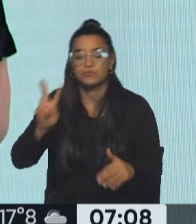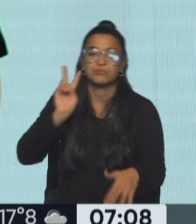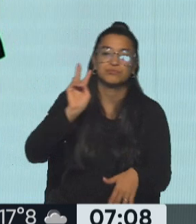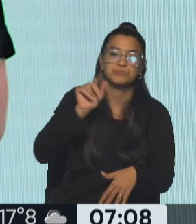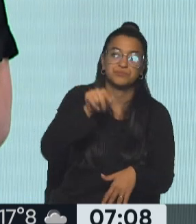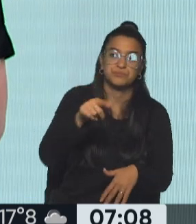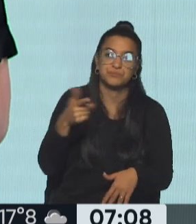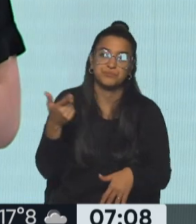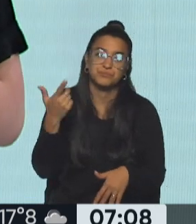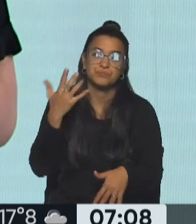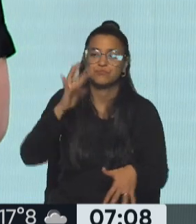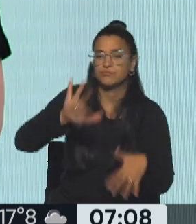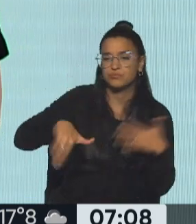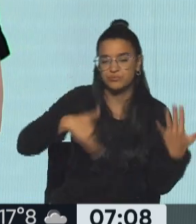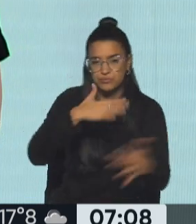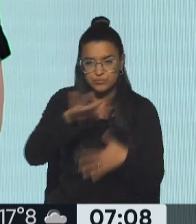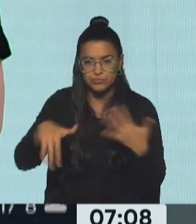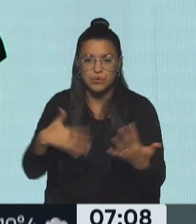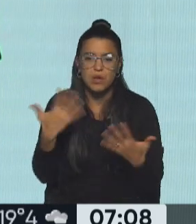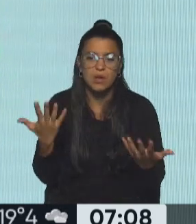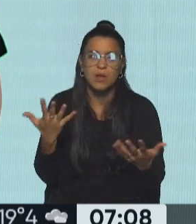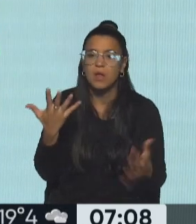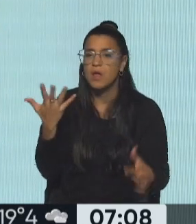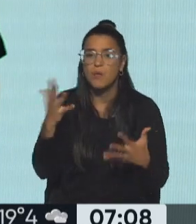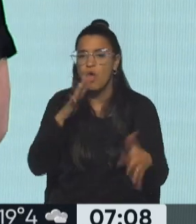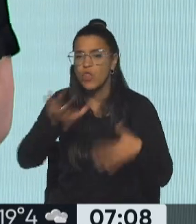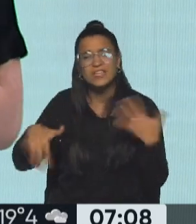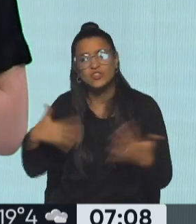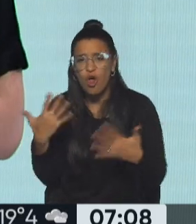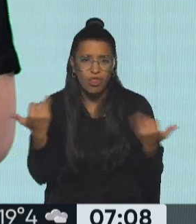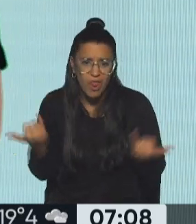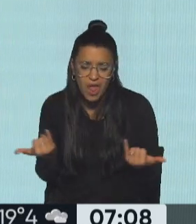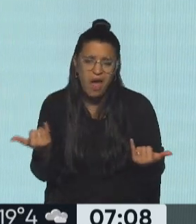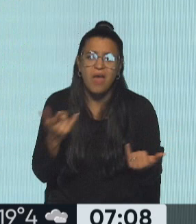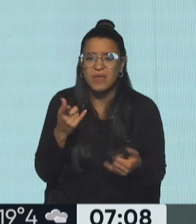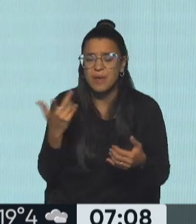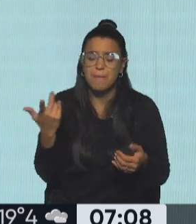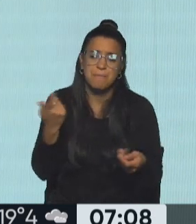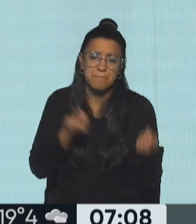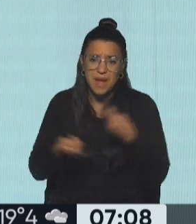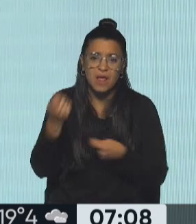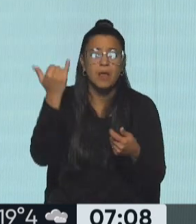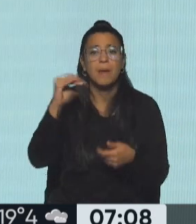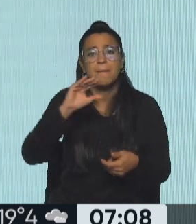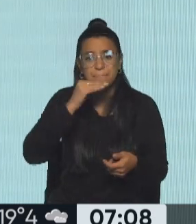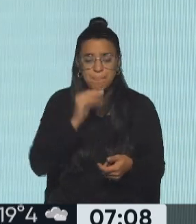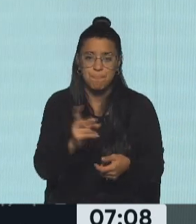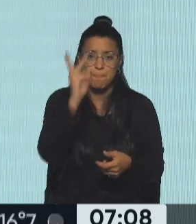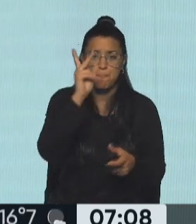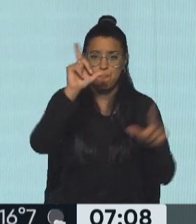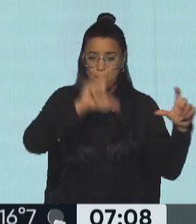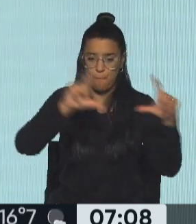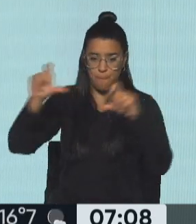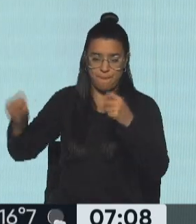medio de esa turbulencia tal vez le queda grande pero ese desorden no dentro del mercado apareció Sergio massa con dos fotos